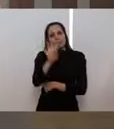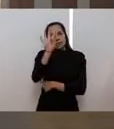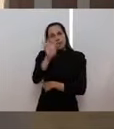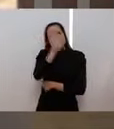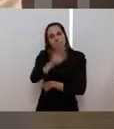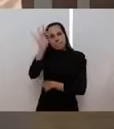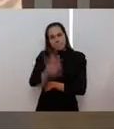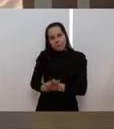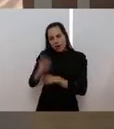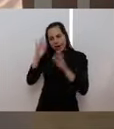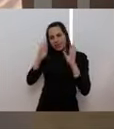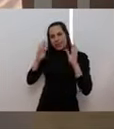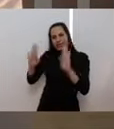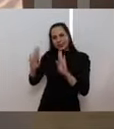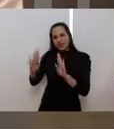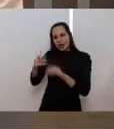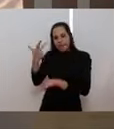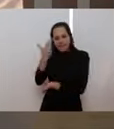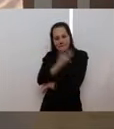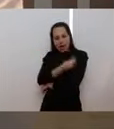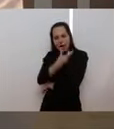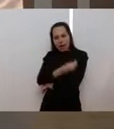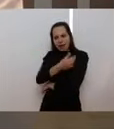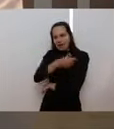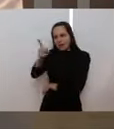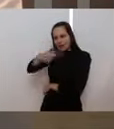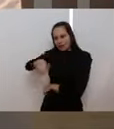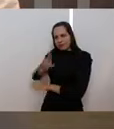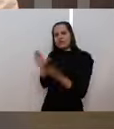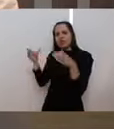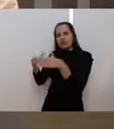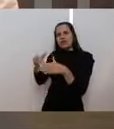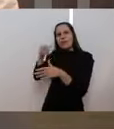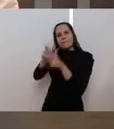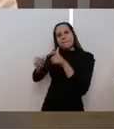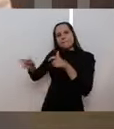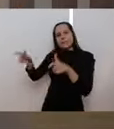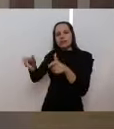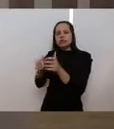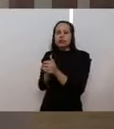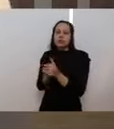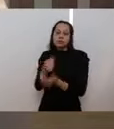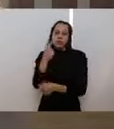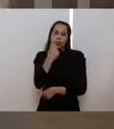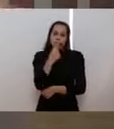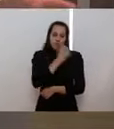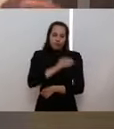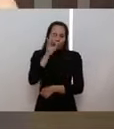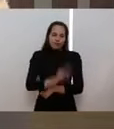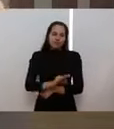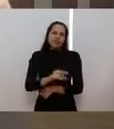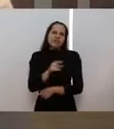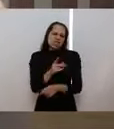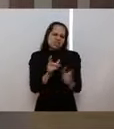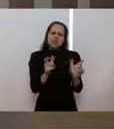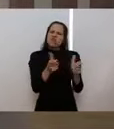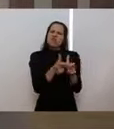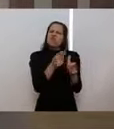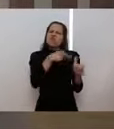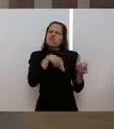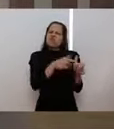por ciento de la atención de la vacunación de nuestro talento humano en salud el 1% restante corresponde básicamente